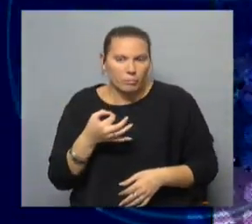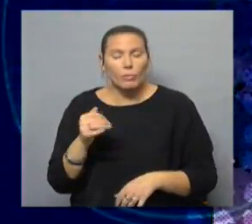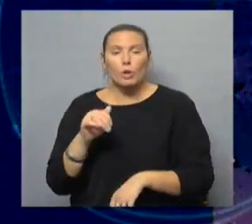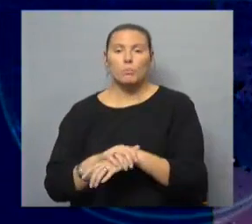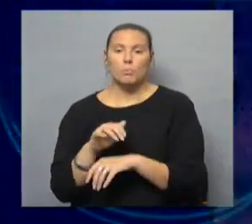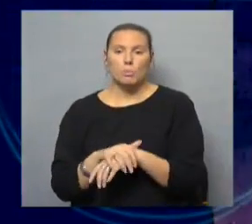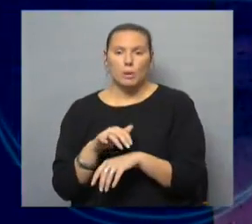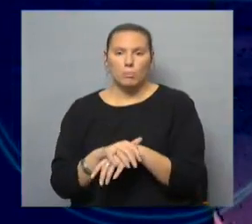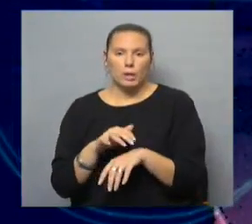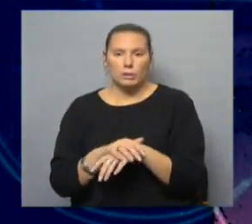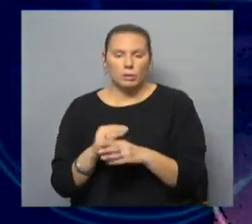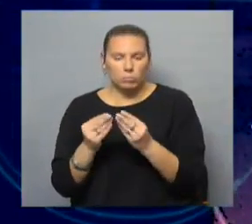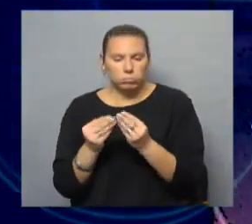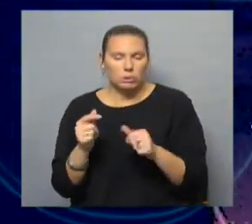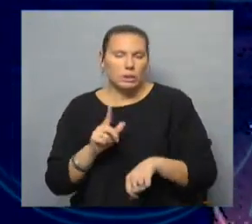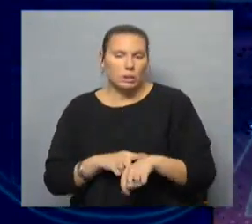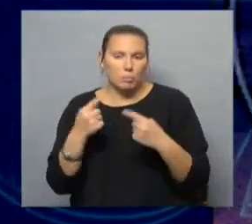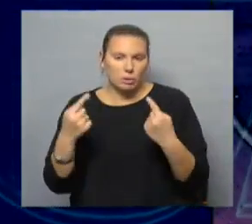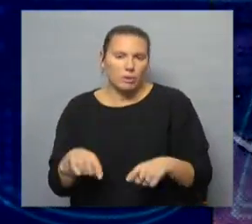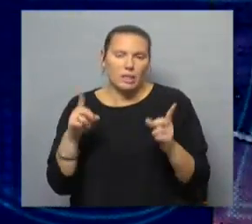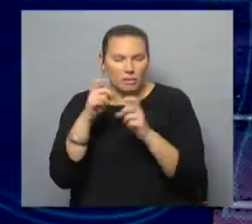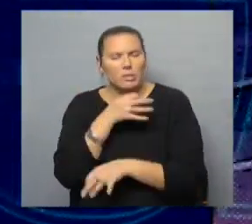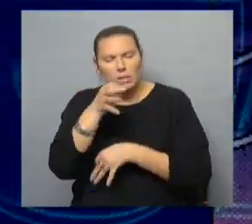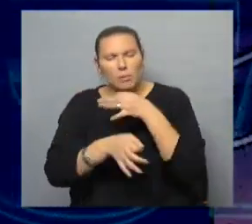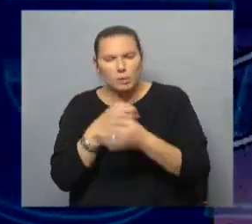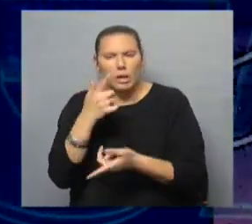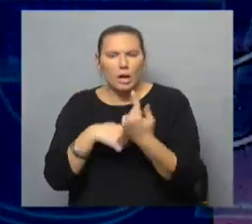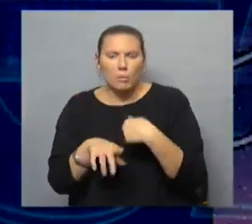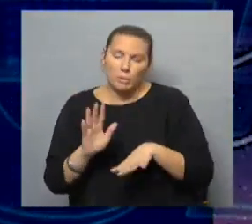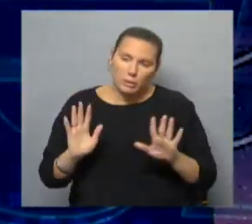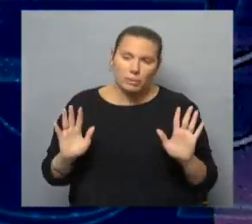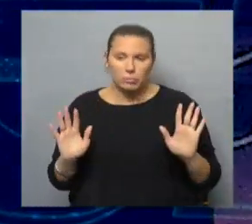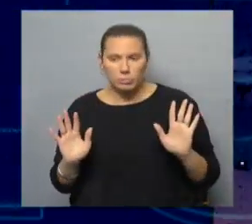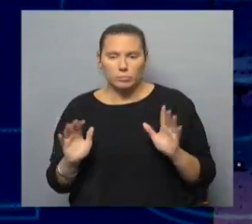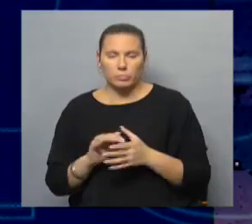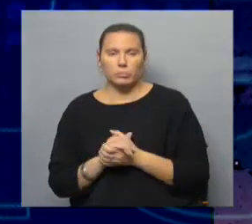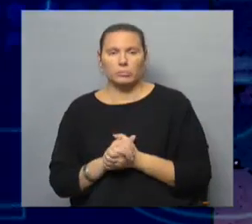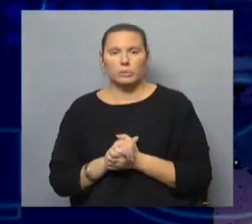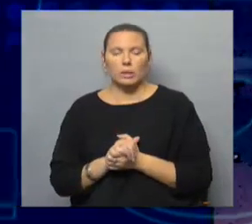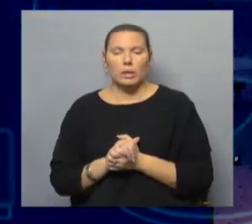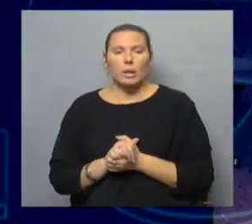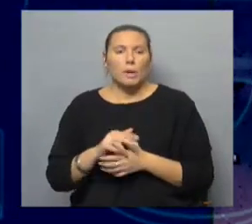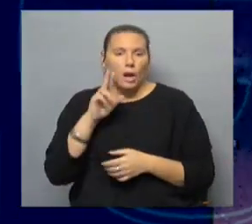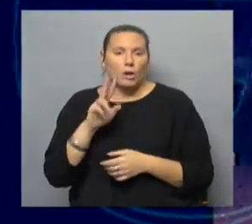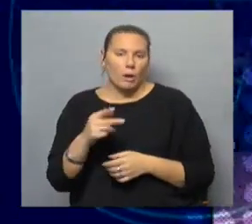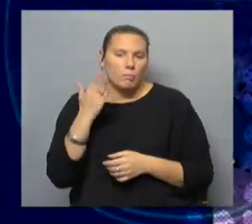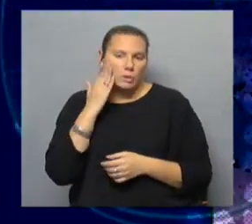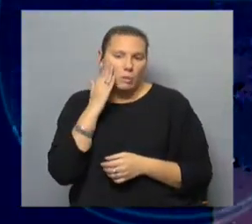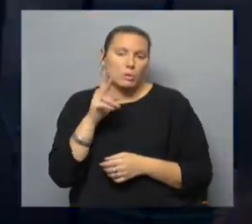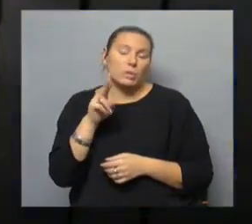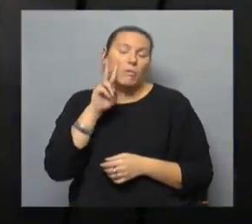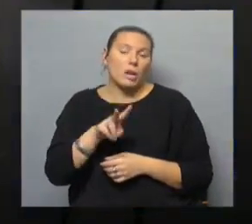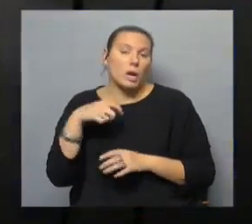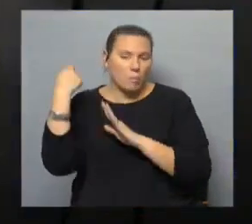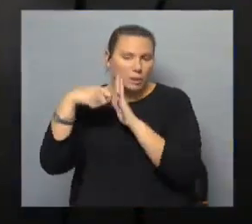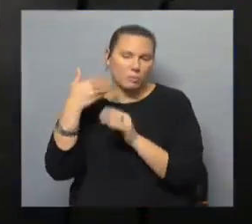momento desglosado en varios tiempos. Es difícil decirlo. Capaz con más tiempo puedo desarrollarlo mejor. Para lo que la vimos... Capaz que si es la película